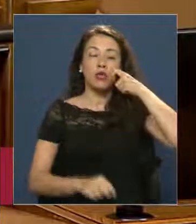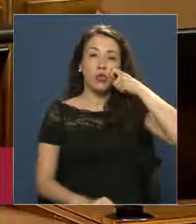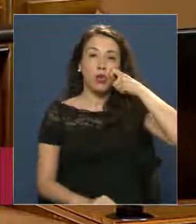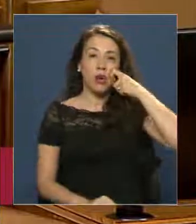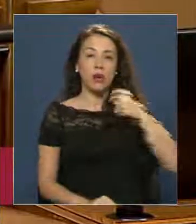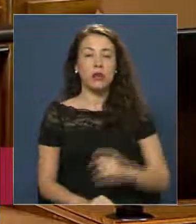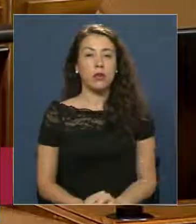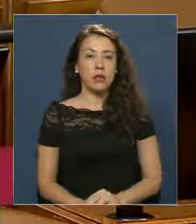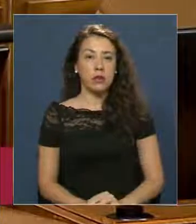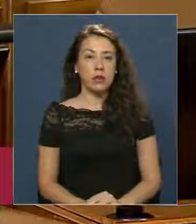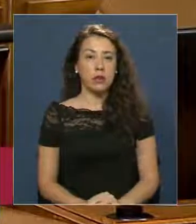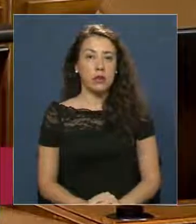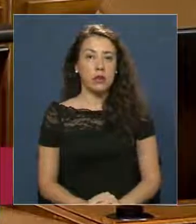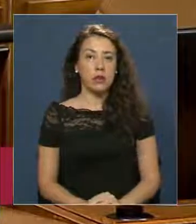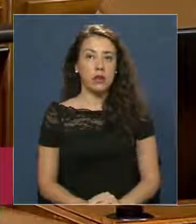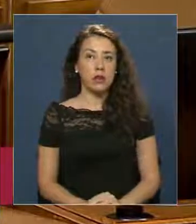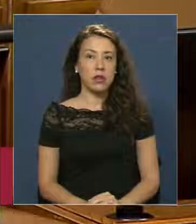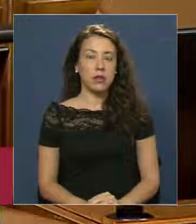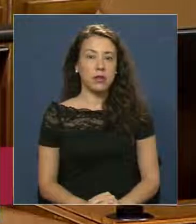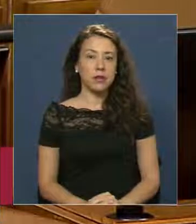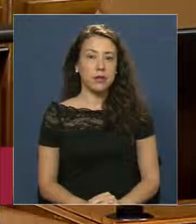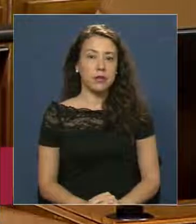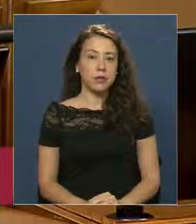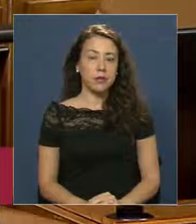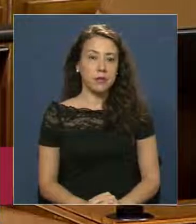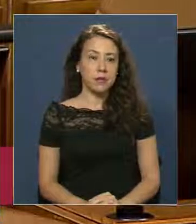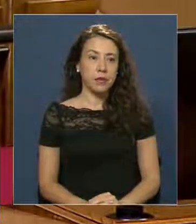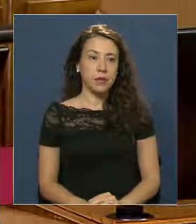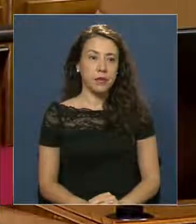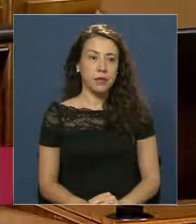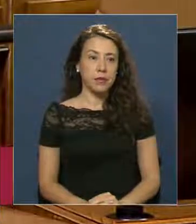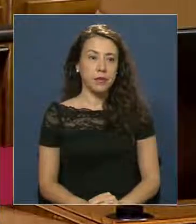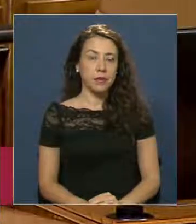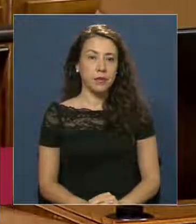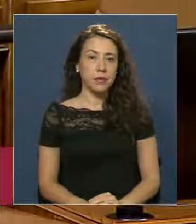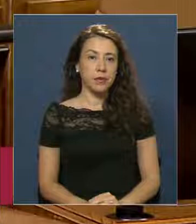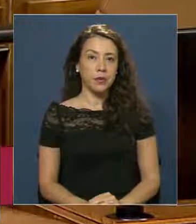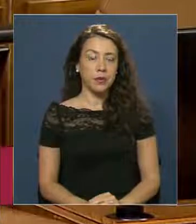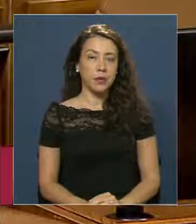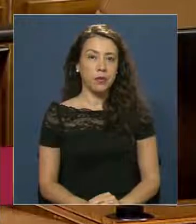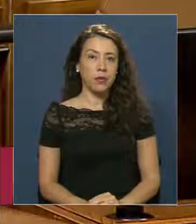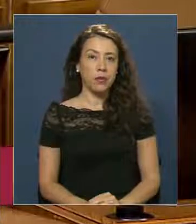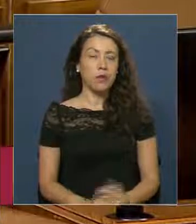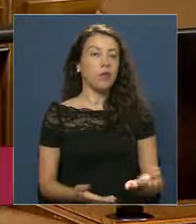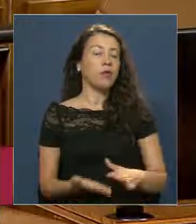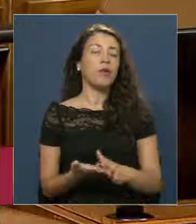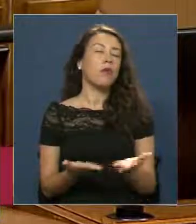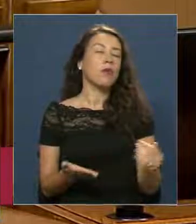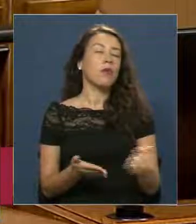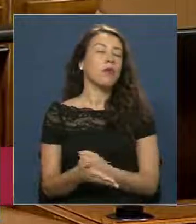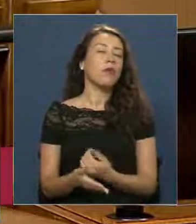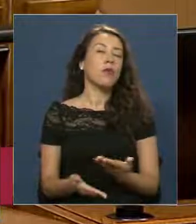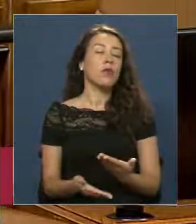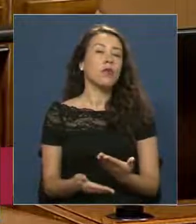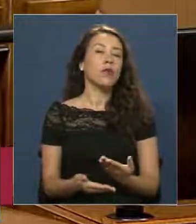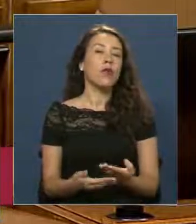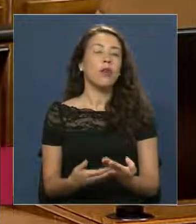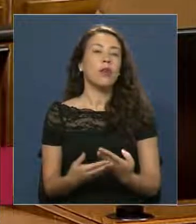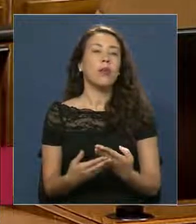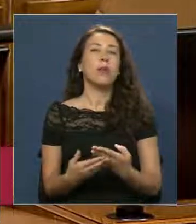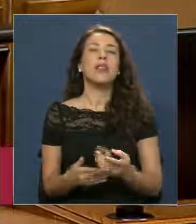que acabo de citar. Por cierto que en el caso de las dictaduras, todas las dictaduras